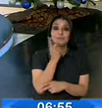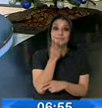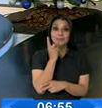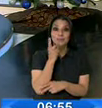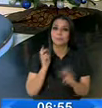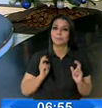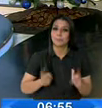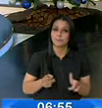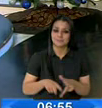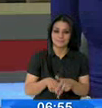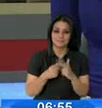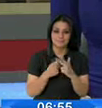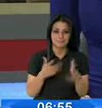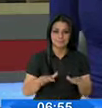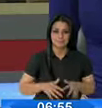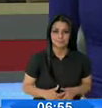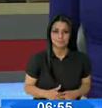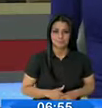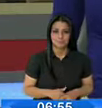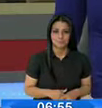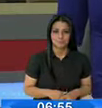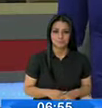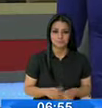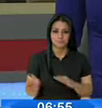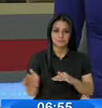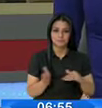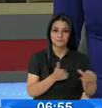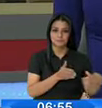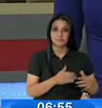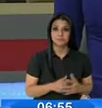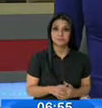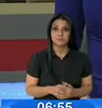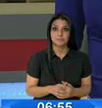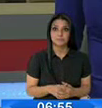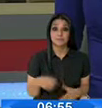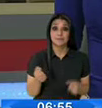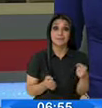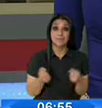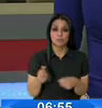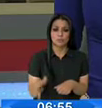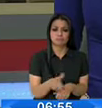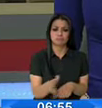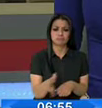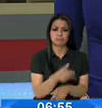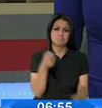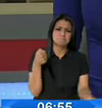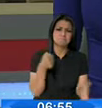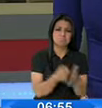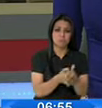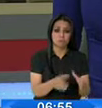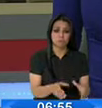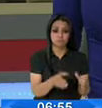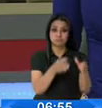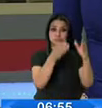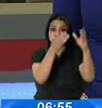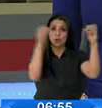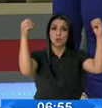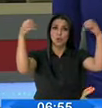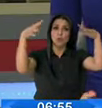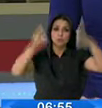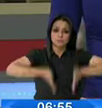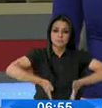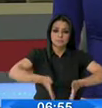Aquí comenzamos. Les contamos que un vehículo se estrelló contra un poste de alumbrado público en la vía